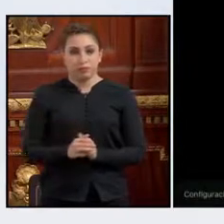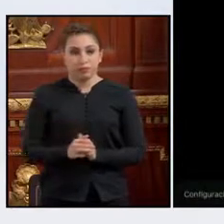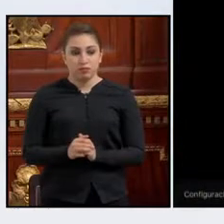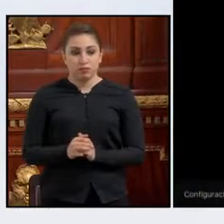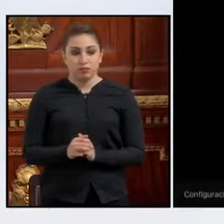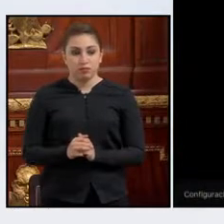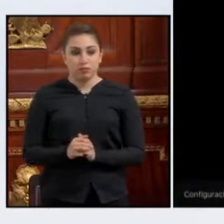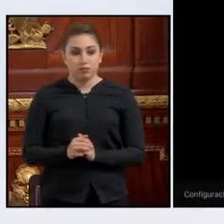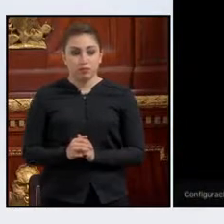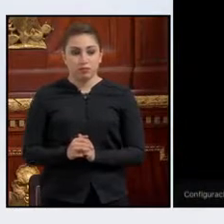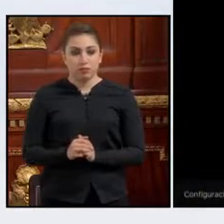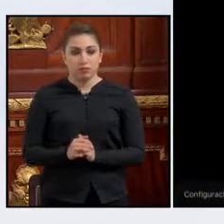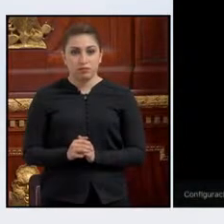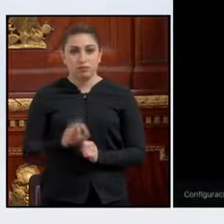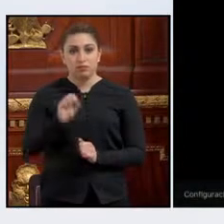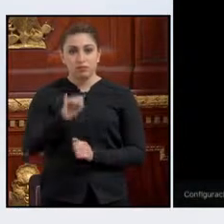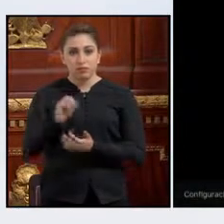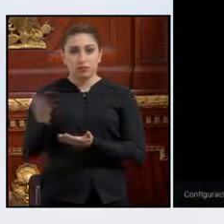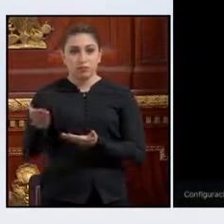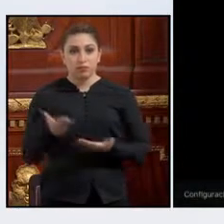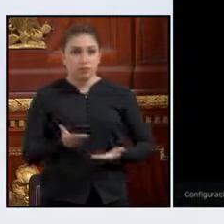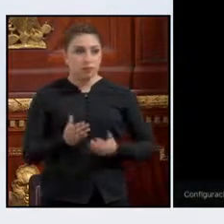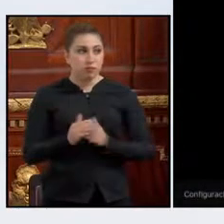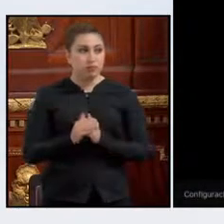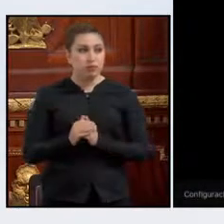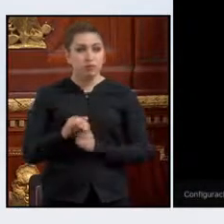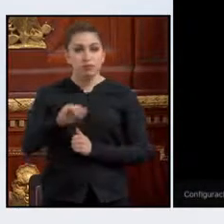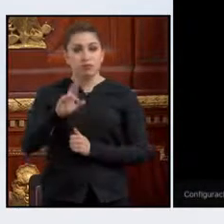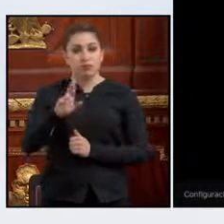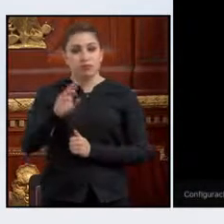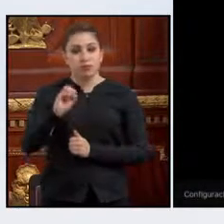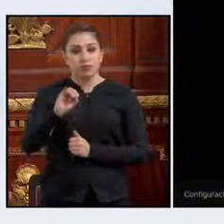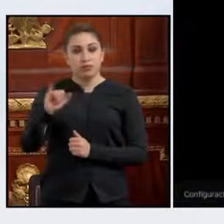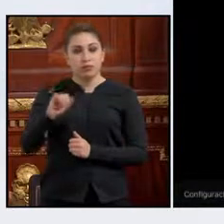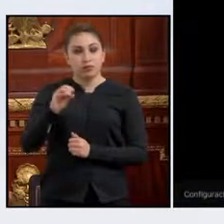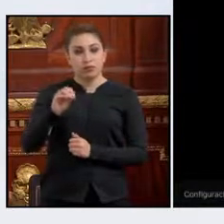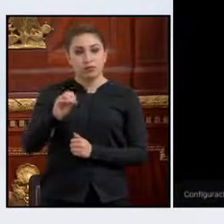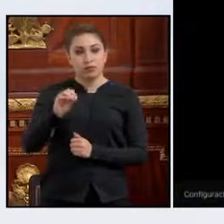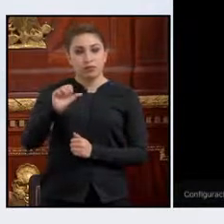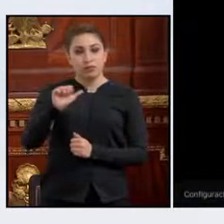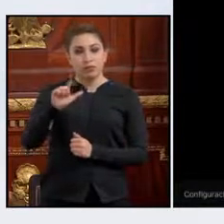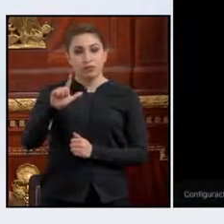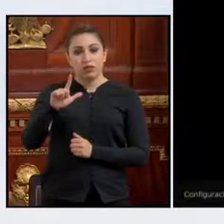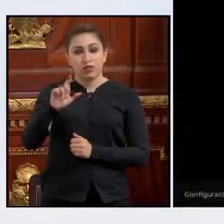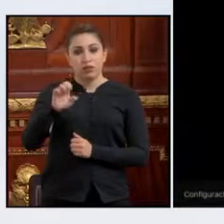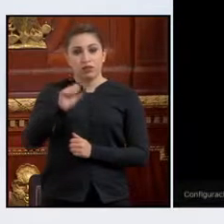Rodríguez Díaz de León José Luis, presente. Rojo de la Vega Polo Alessandra.